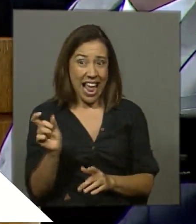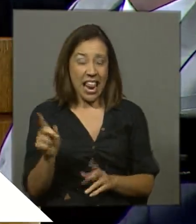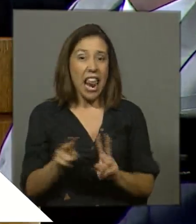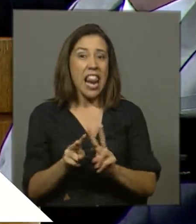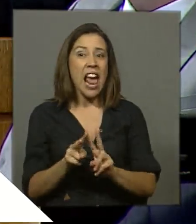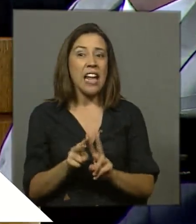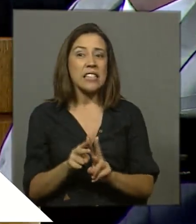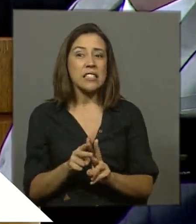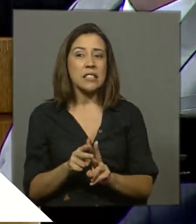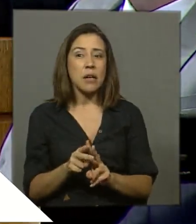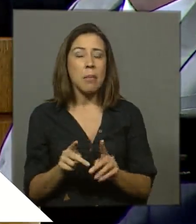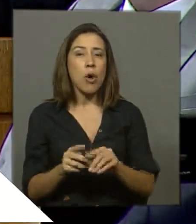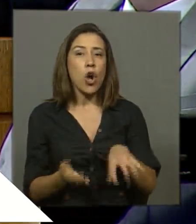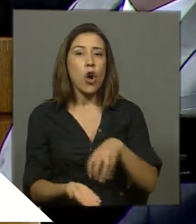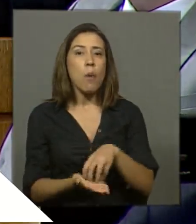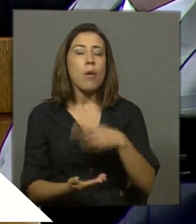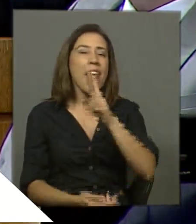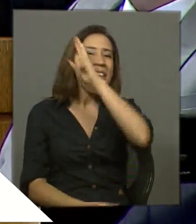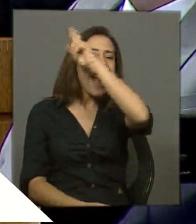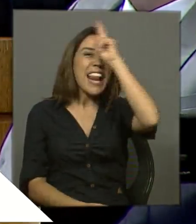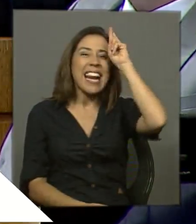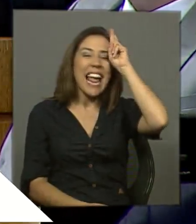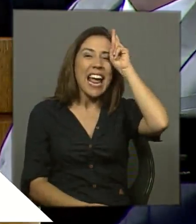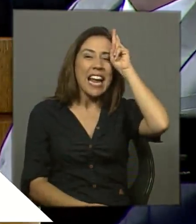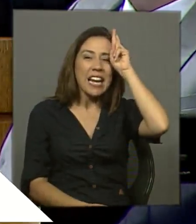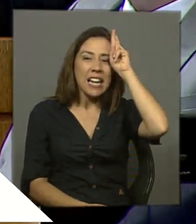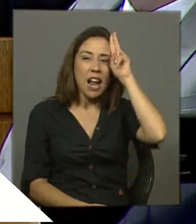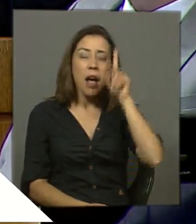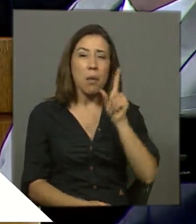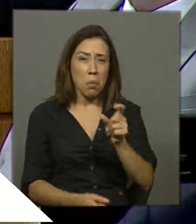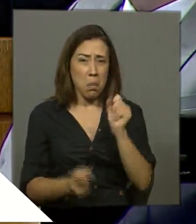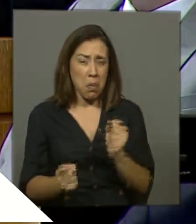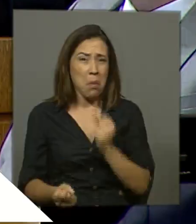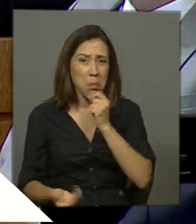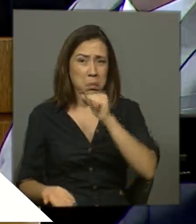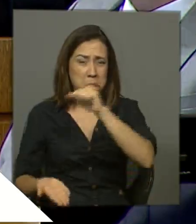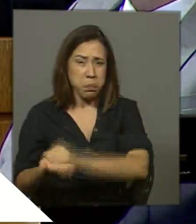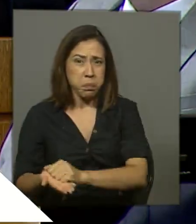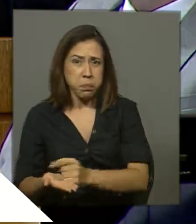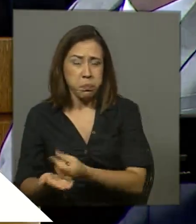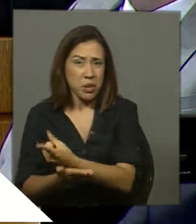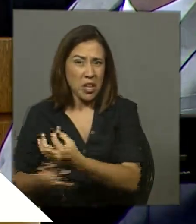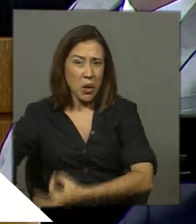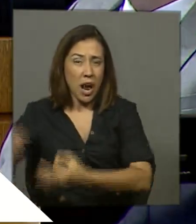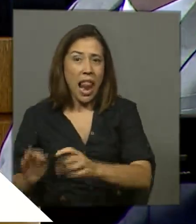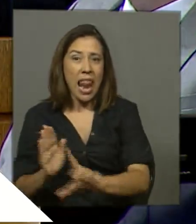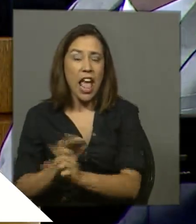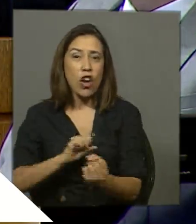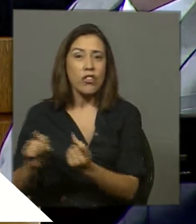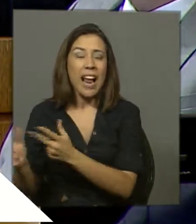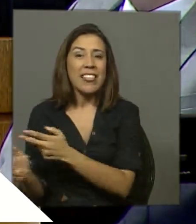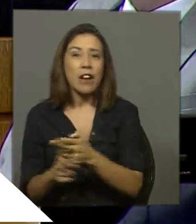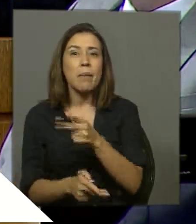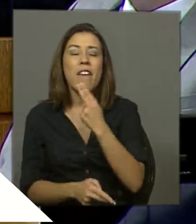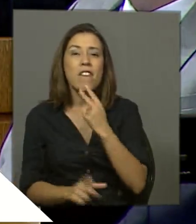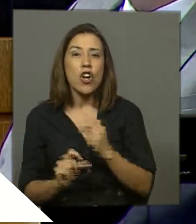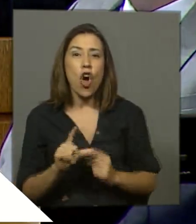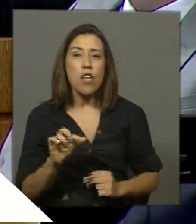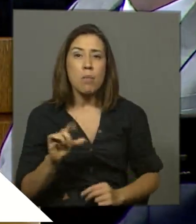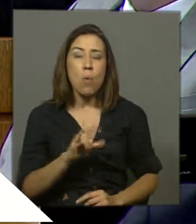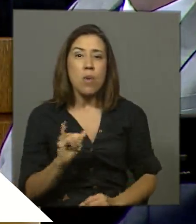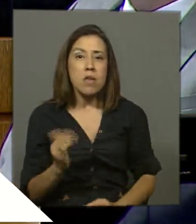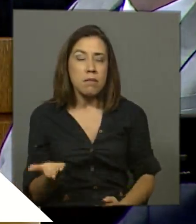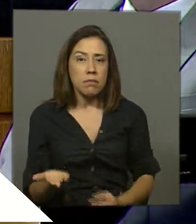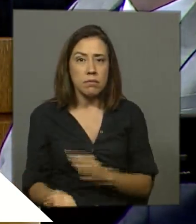ocurrieran en la comuna de la reina se querellar por ley antiterrorista Pero ellos viven en coipu